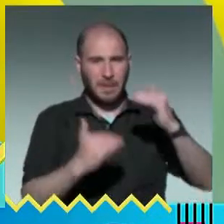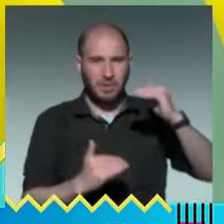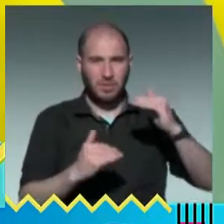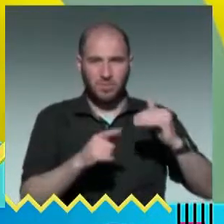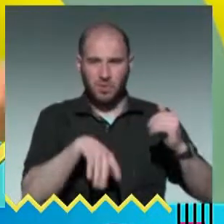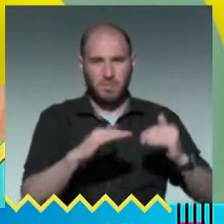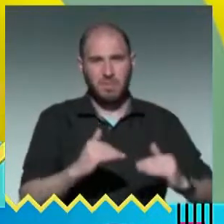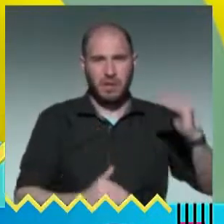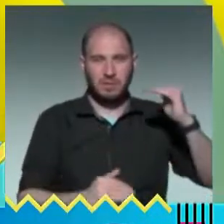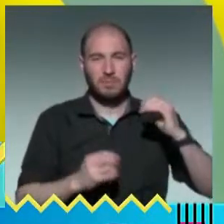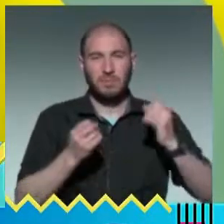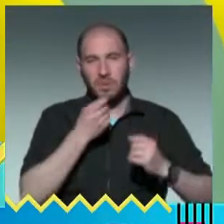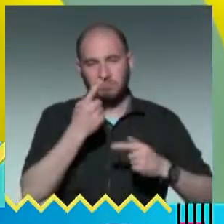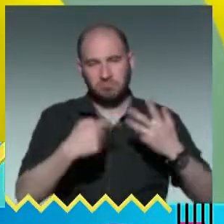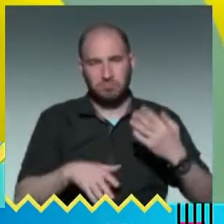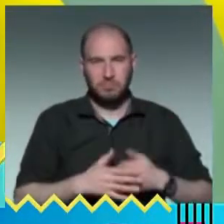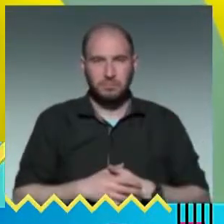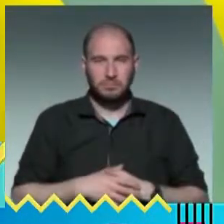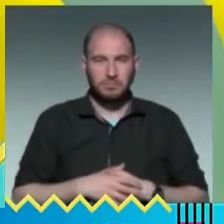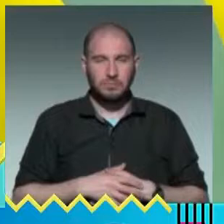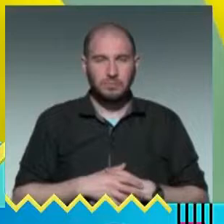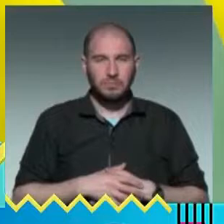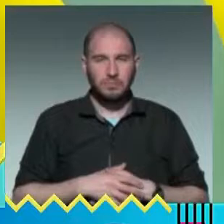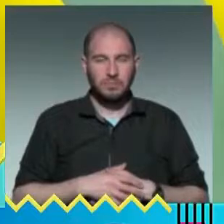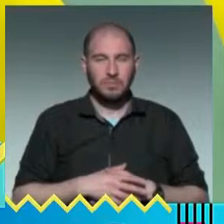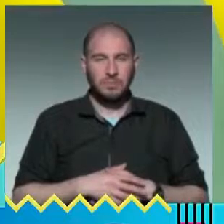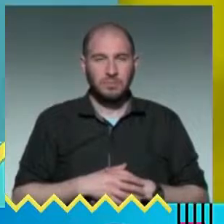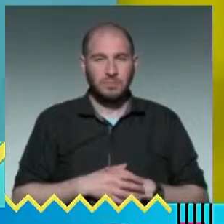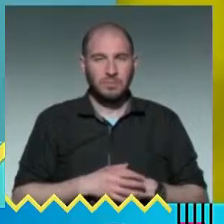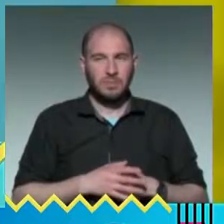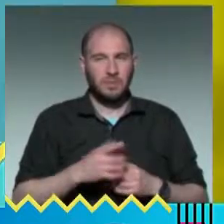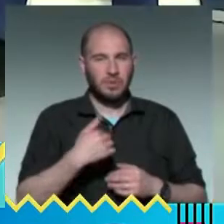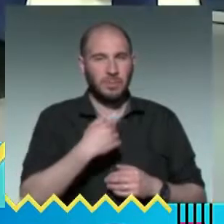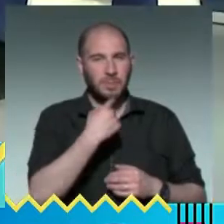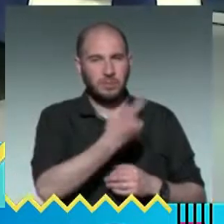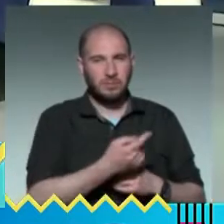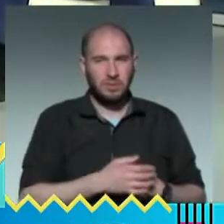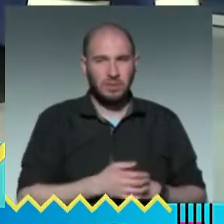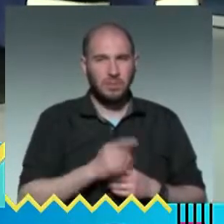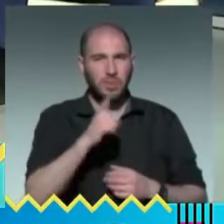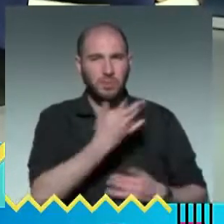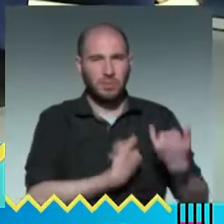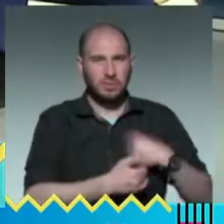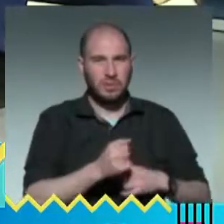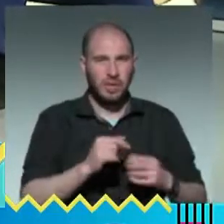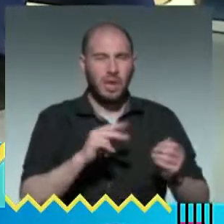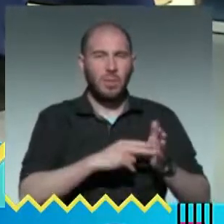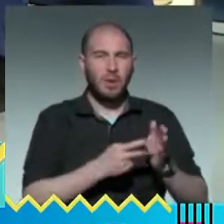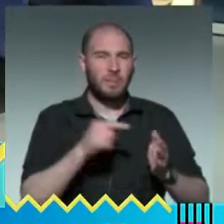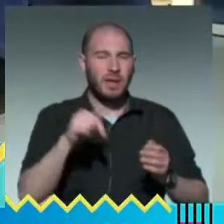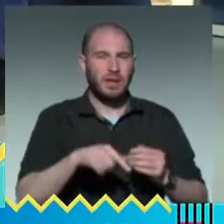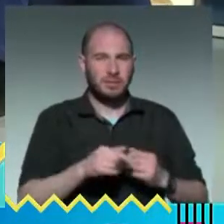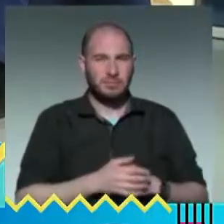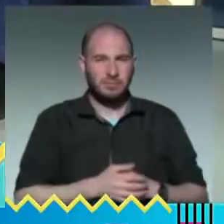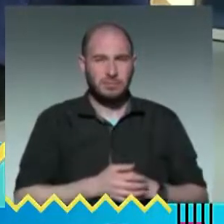los nuestros. Por ejemplo, entre otras cosas, en este sentido. No, bueno. Sí, quería preguntarte, Diego, porque vos decís, bueno, con la coyuntura esto de